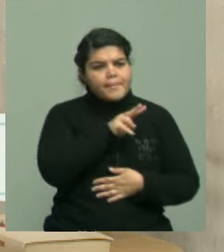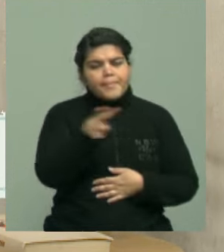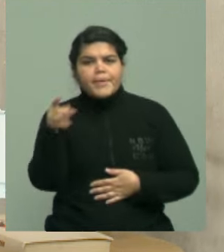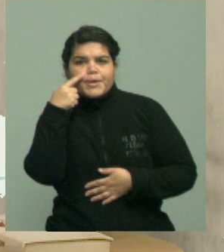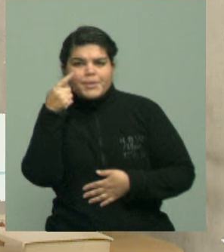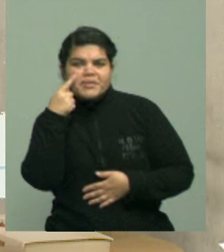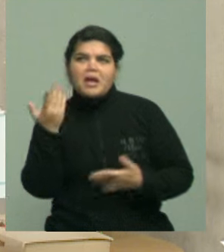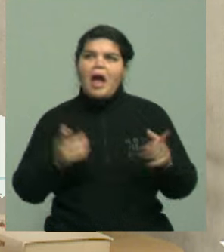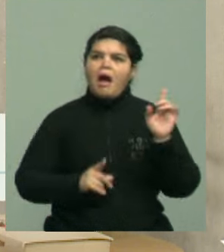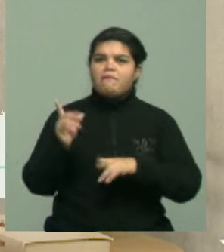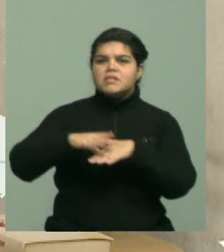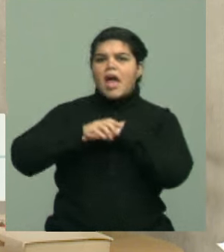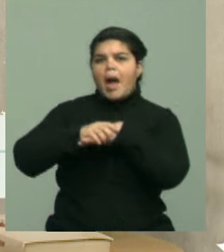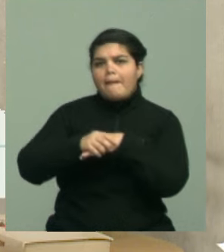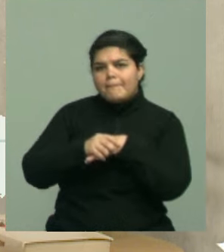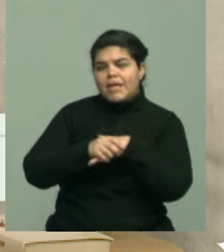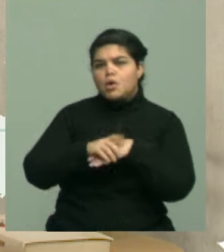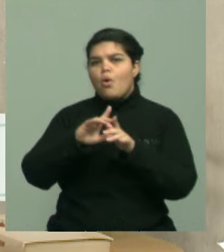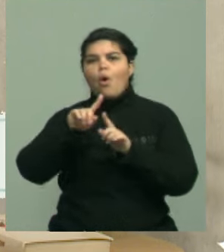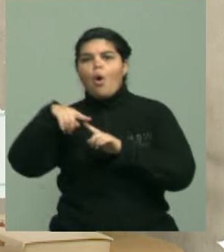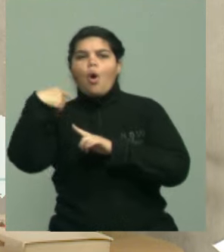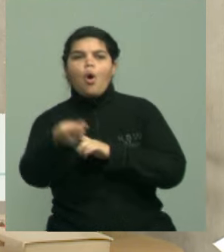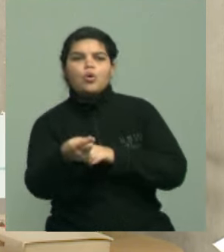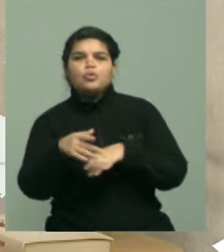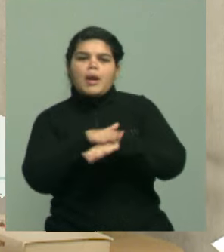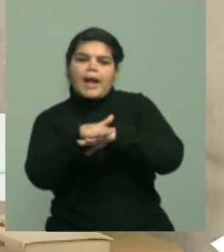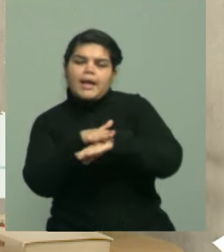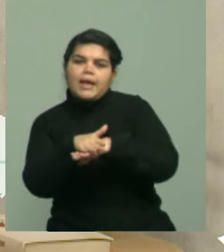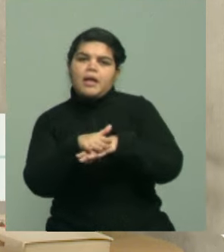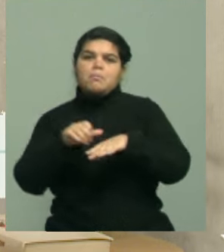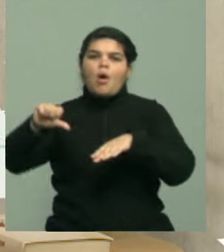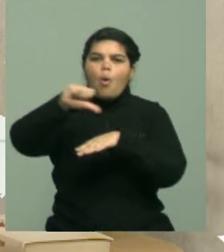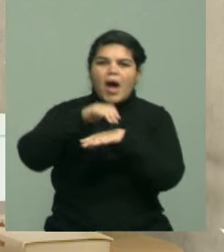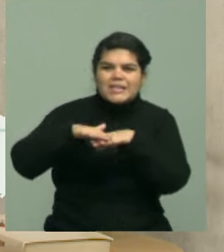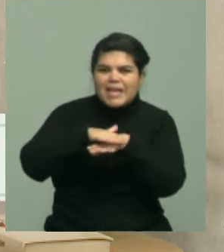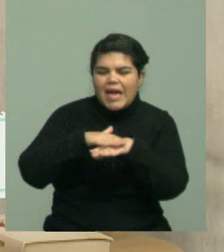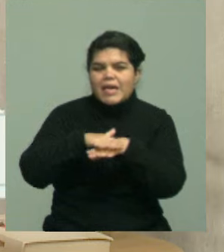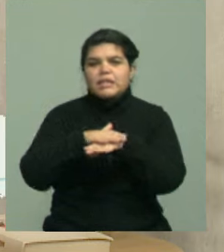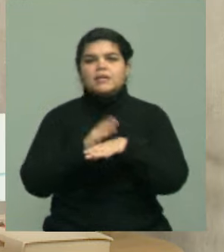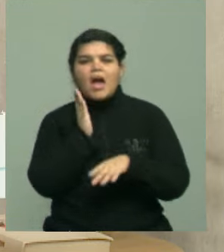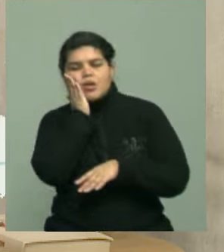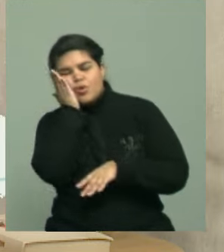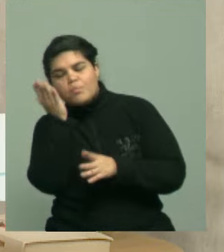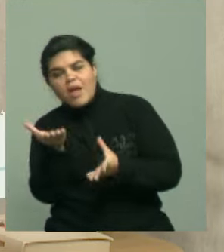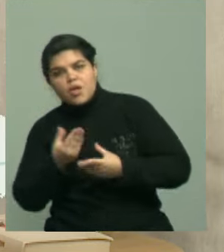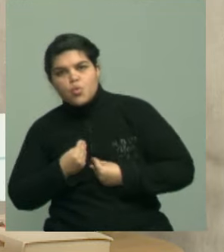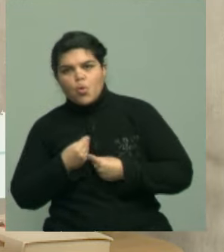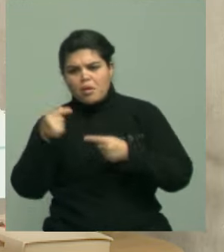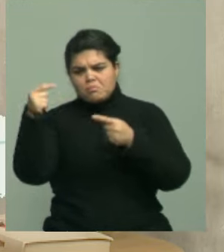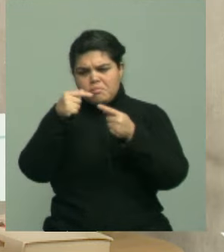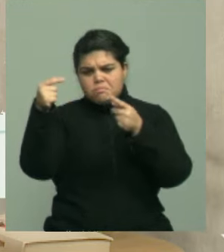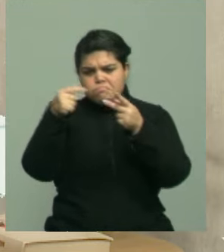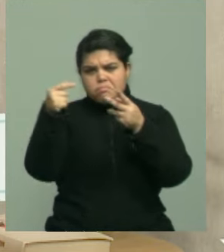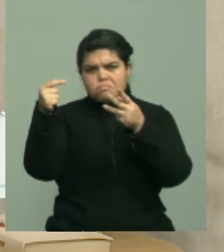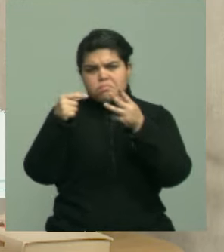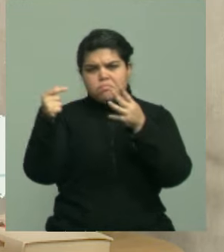alguien que le recomienda a la tía que use una crema, un ungüento, un aceite, sí, que sirve para dormir. Bueno, todo esto